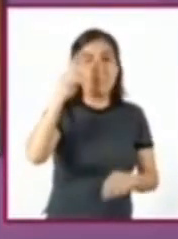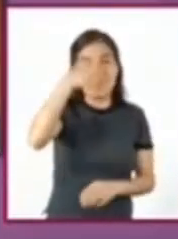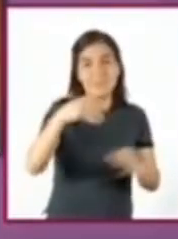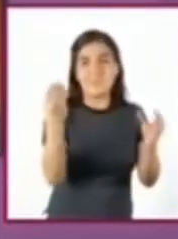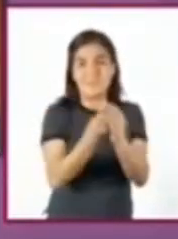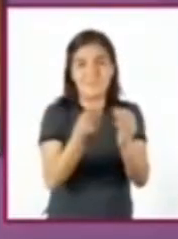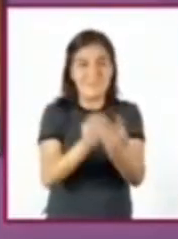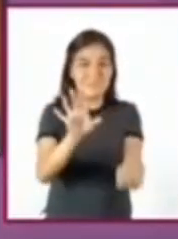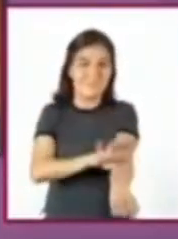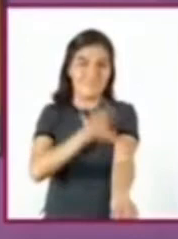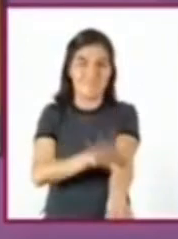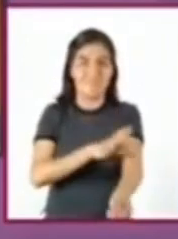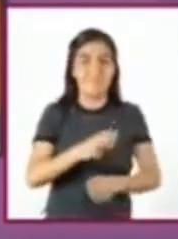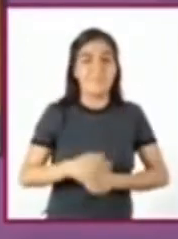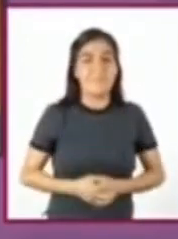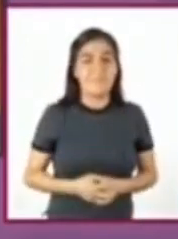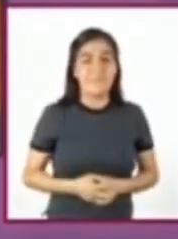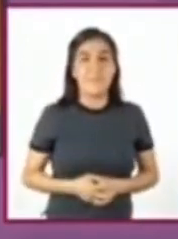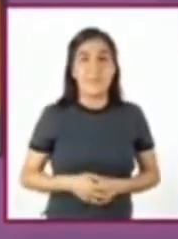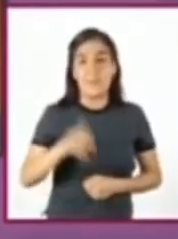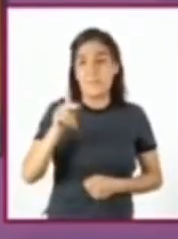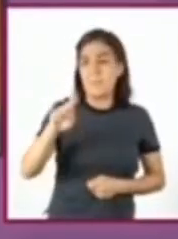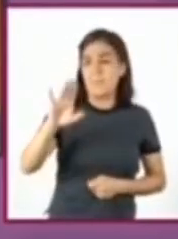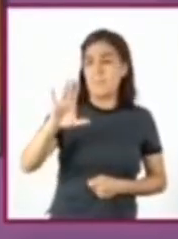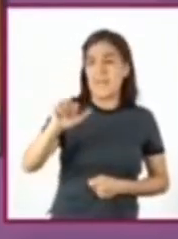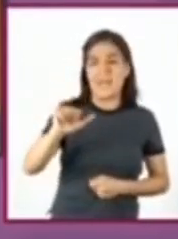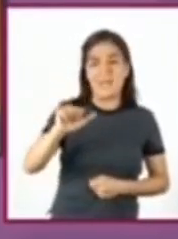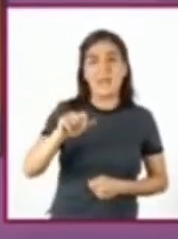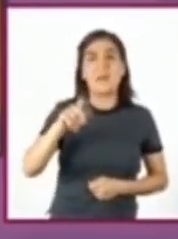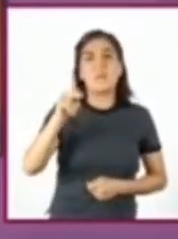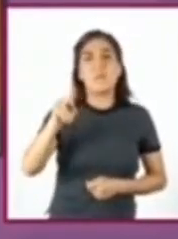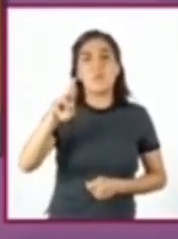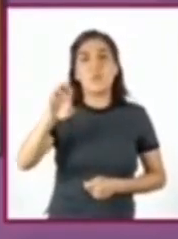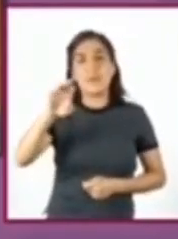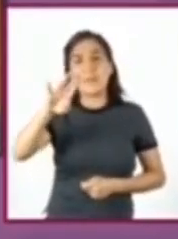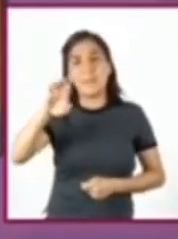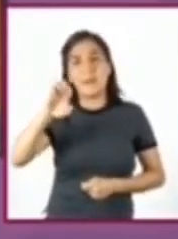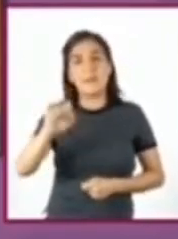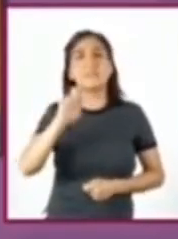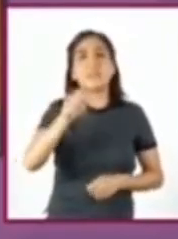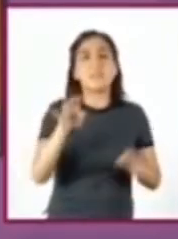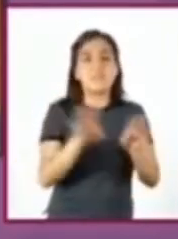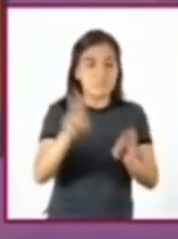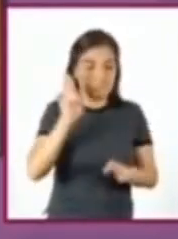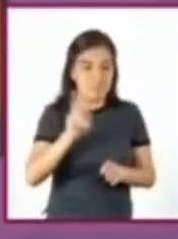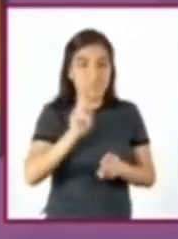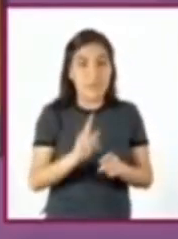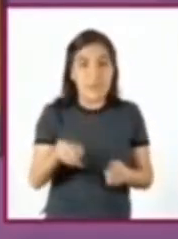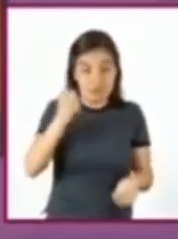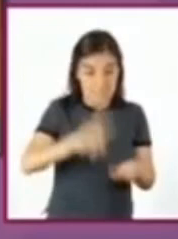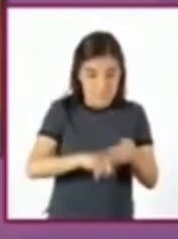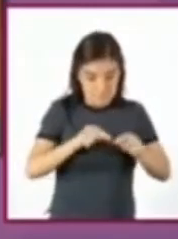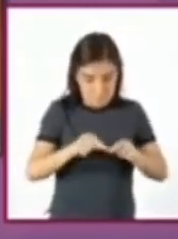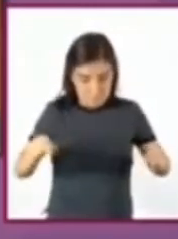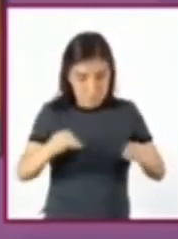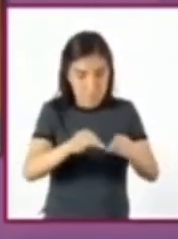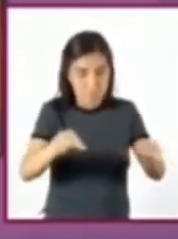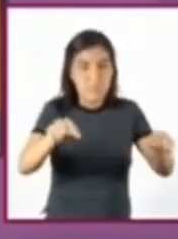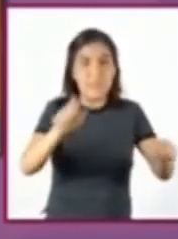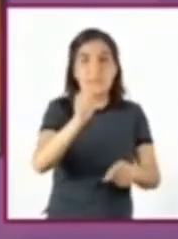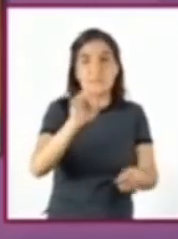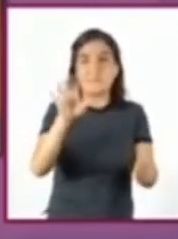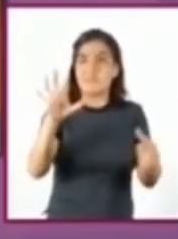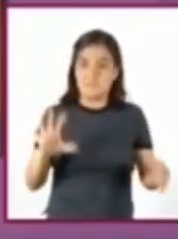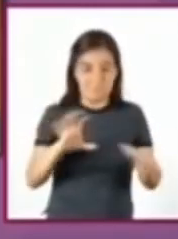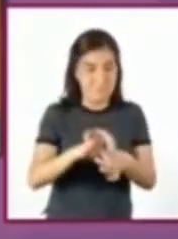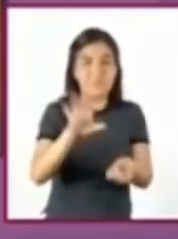electrónica. La placa de pruebas es un tablero con orificios que se encuentran conectados eléctricamente entre sí de manera